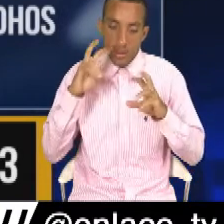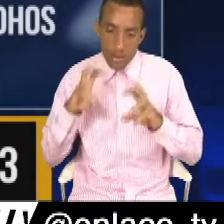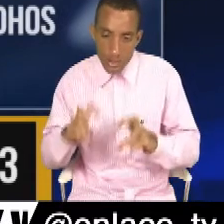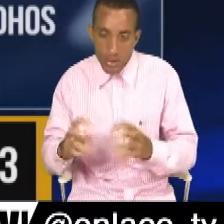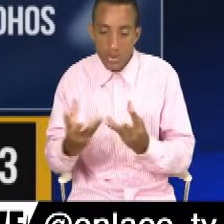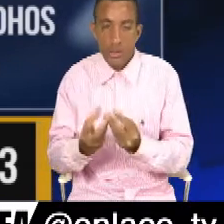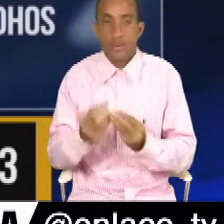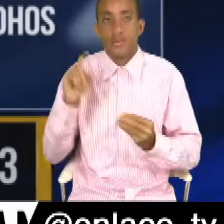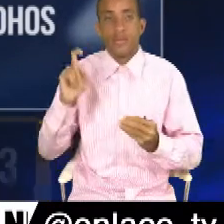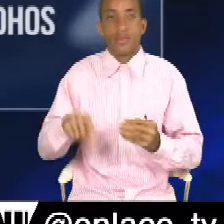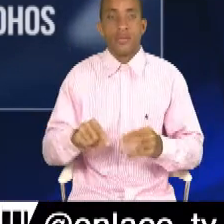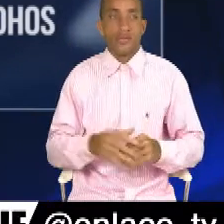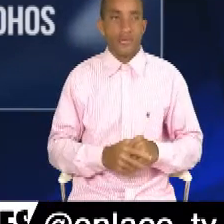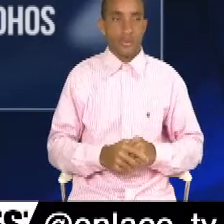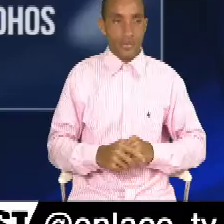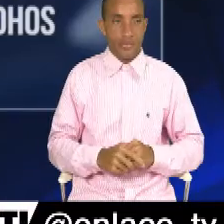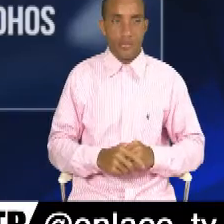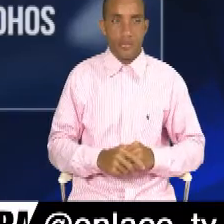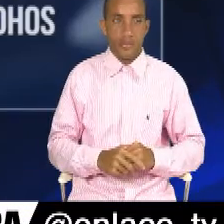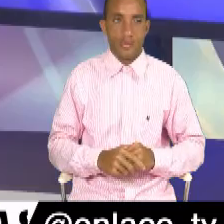de ahí.